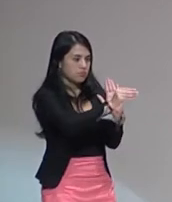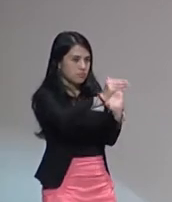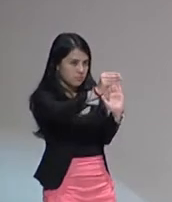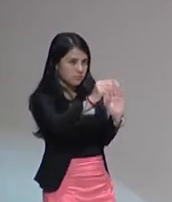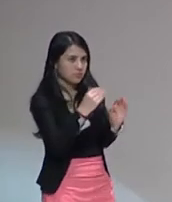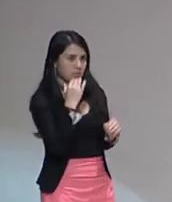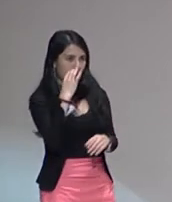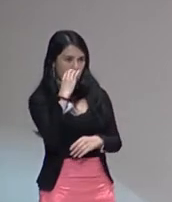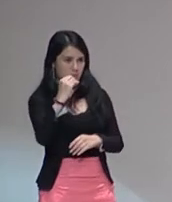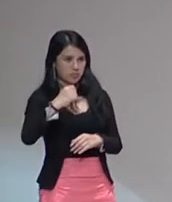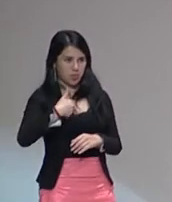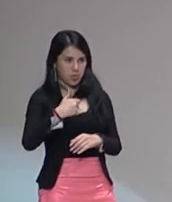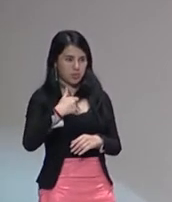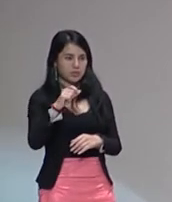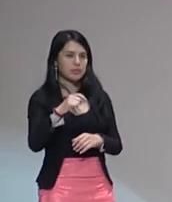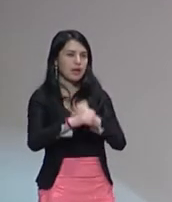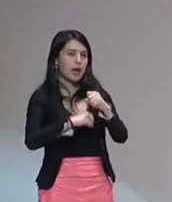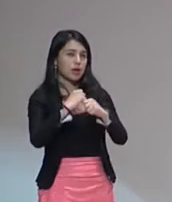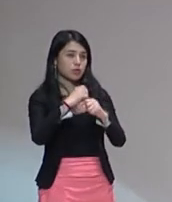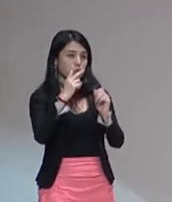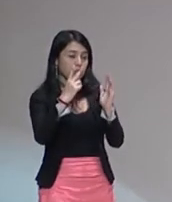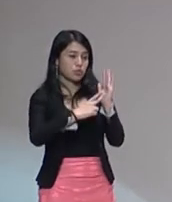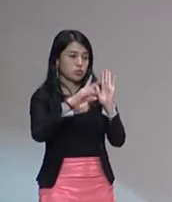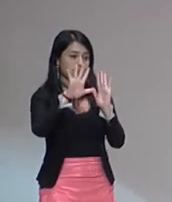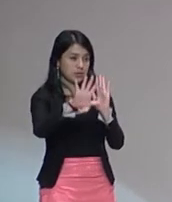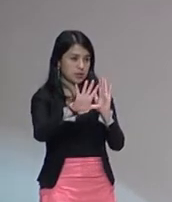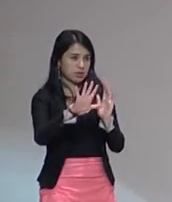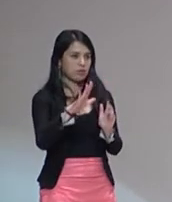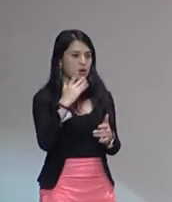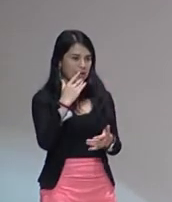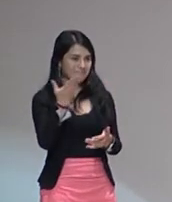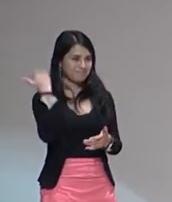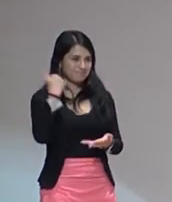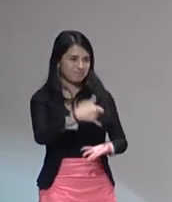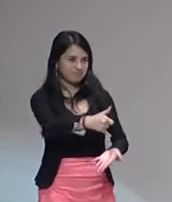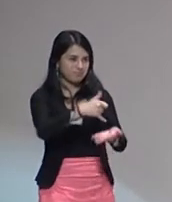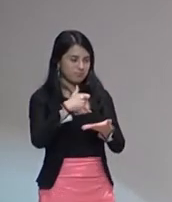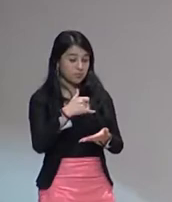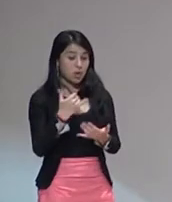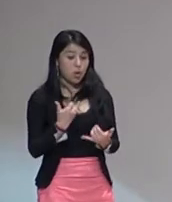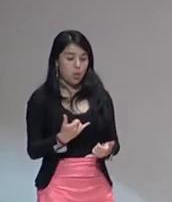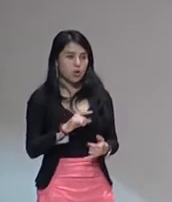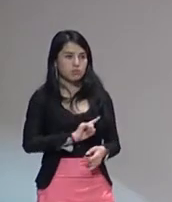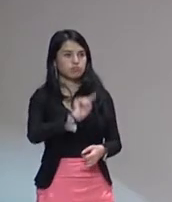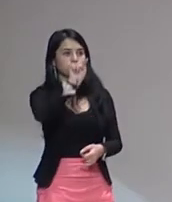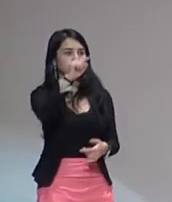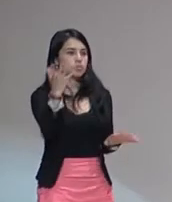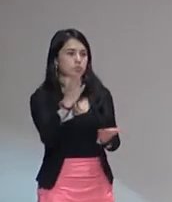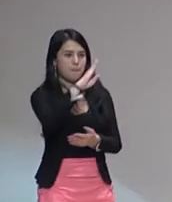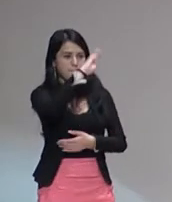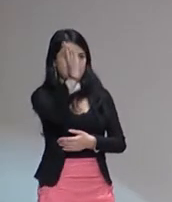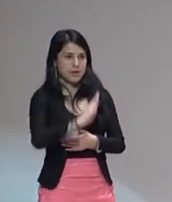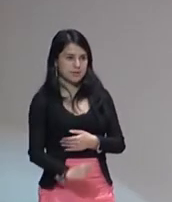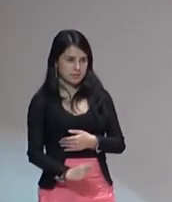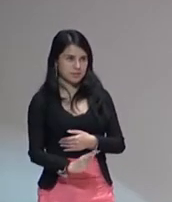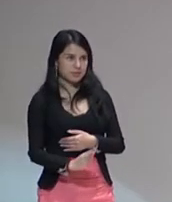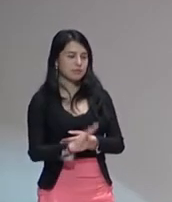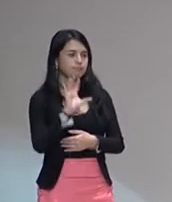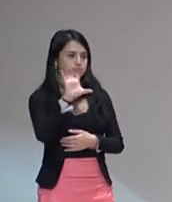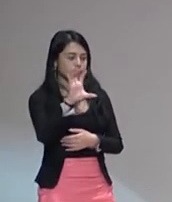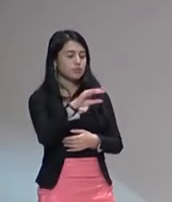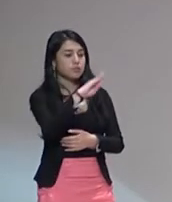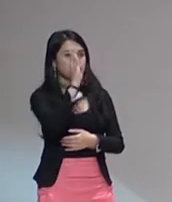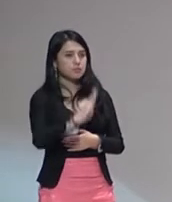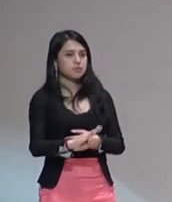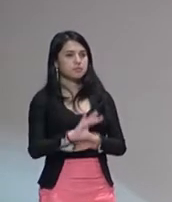que perteneció a este grupo en el año 2005, cuando fue el premio, hoy está en Brasil, fue a Brasil